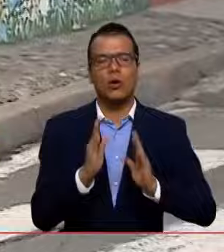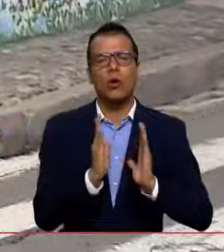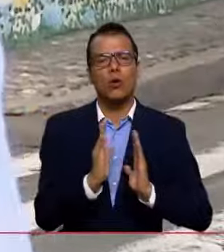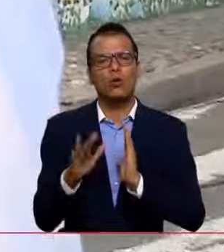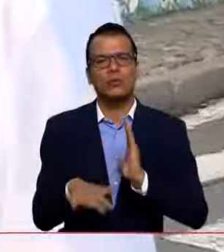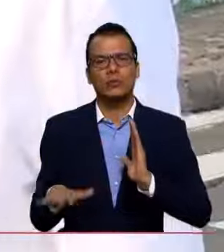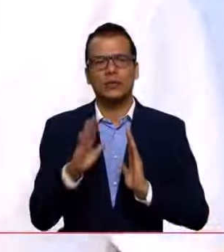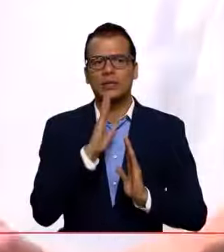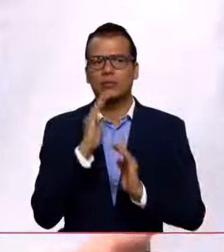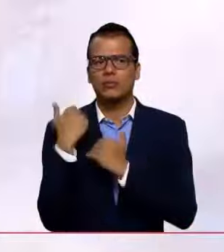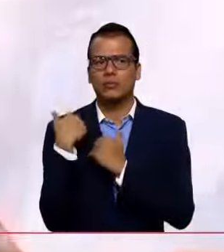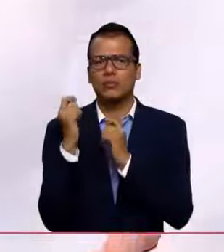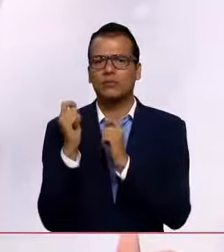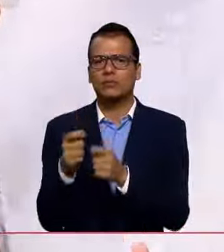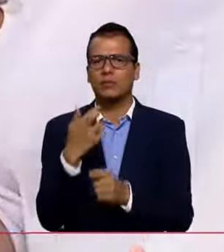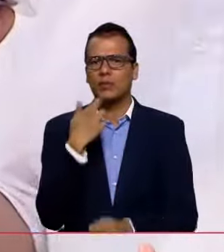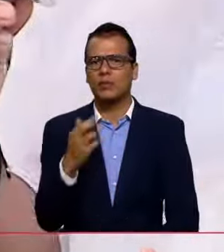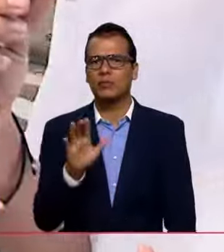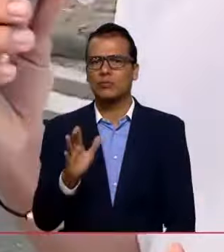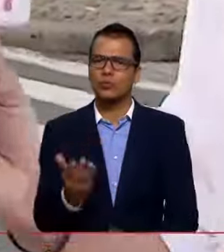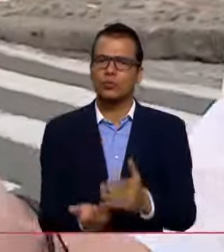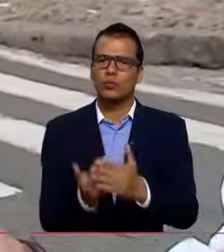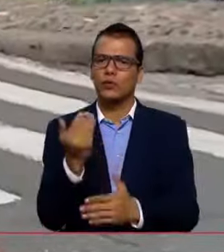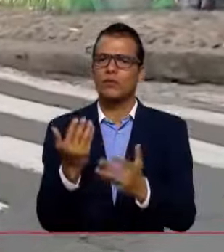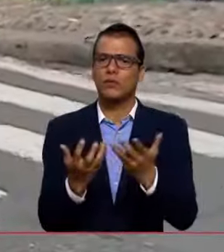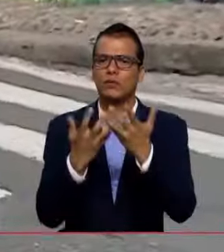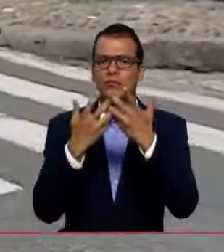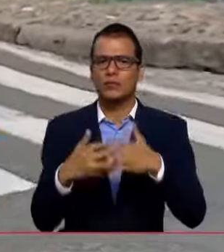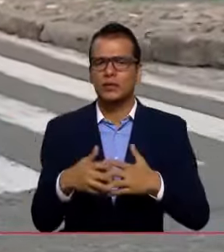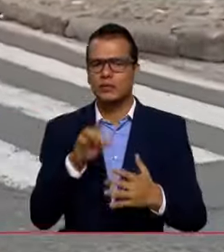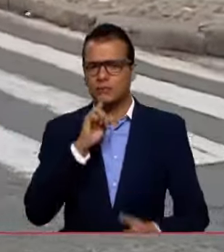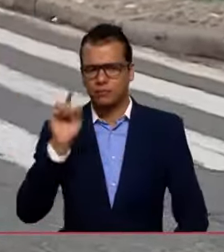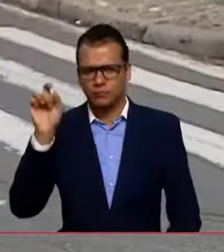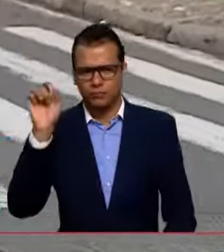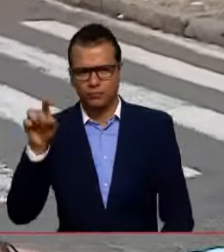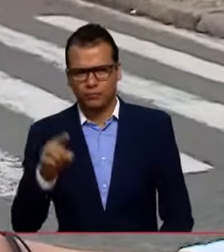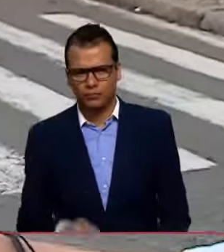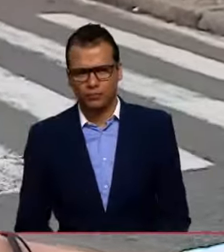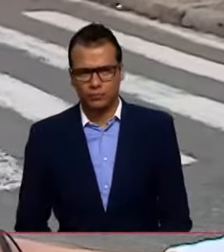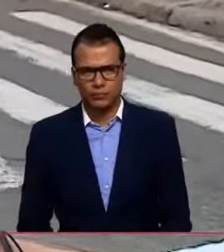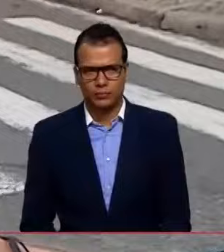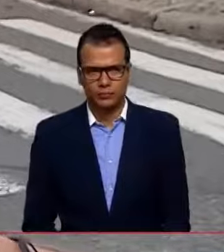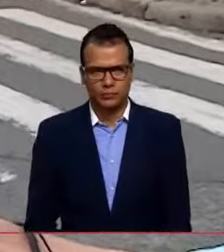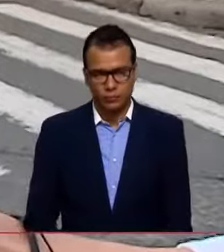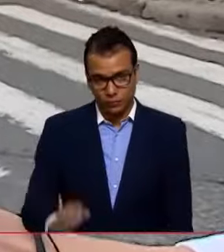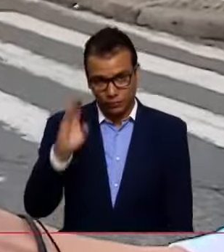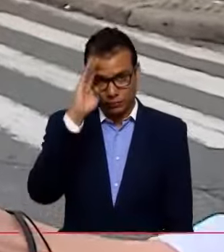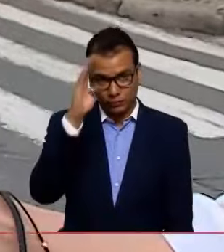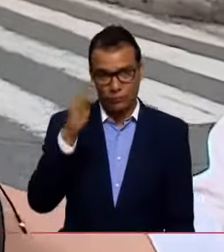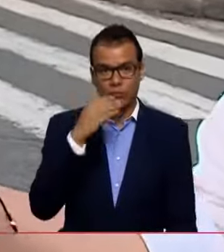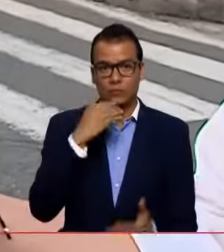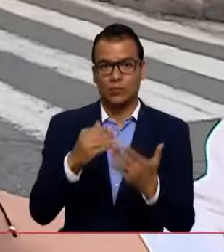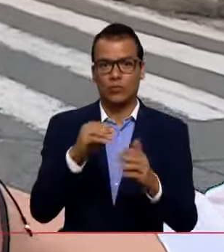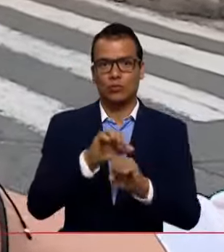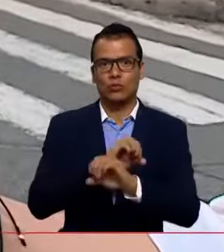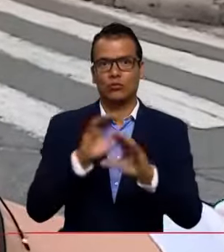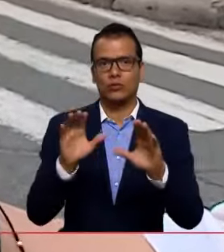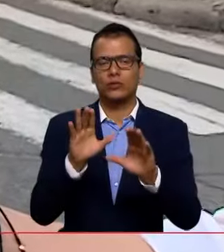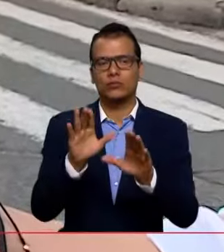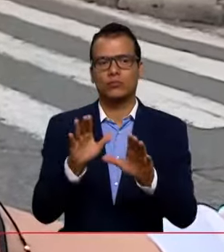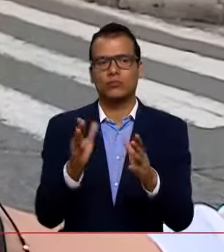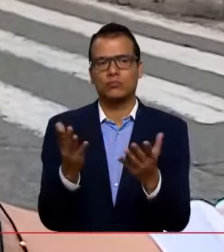¿Quién concedió los permisos para que entrara en funcionamiento esta fábrica? John Alex, muy buenos días. Va en contra de